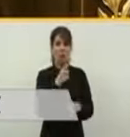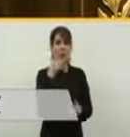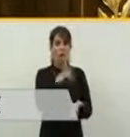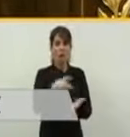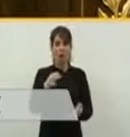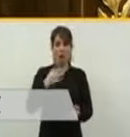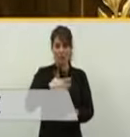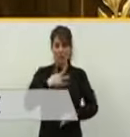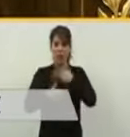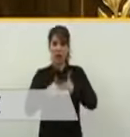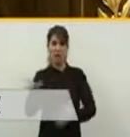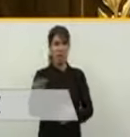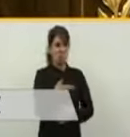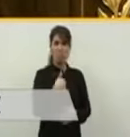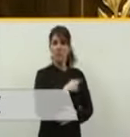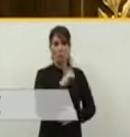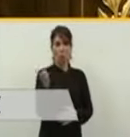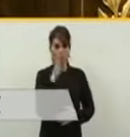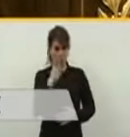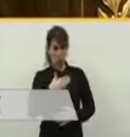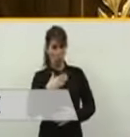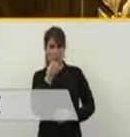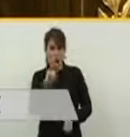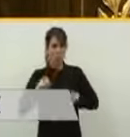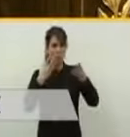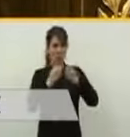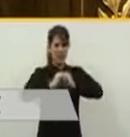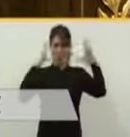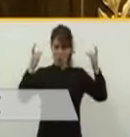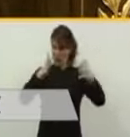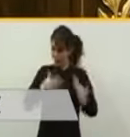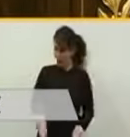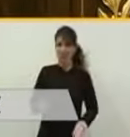Herria, que dice alto y claro, como lo estoy haciendo yo hoy aquí, que quiere